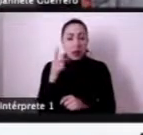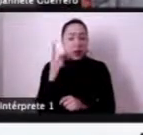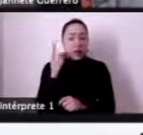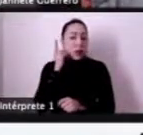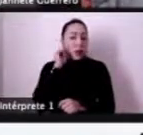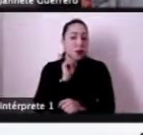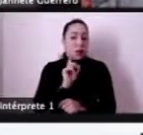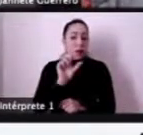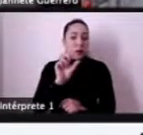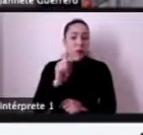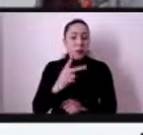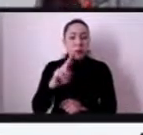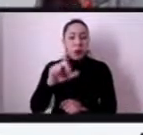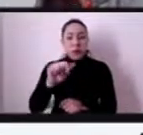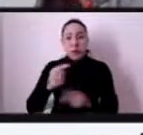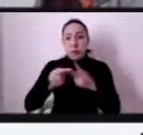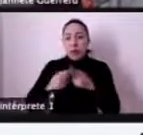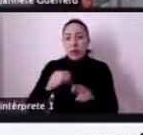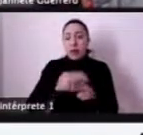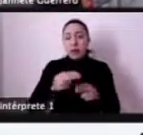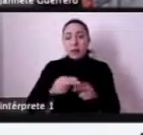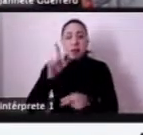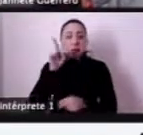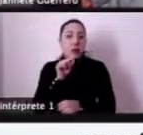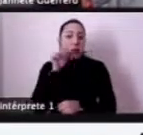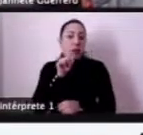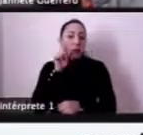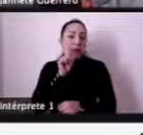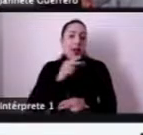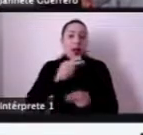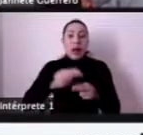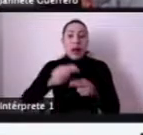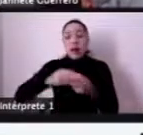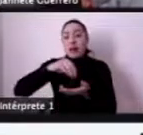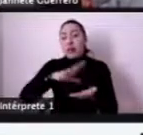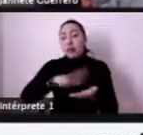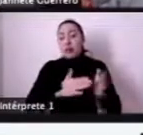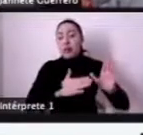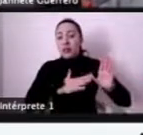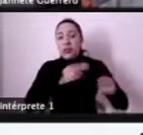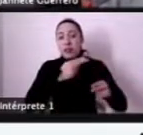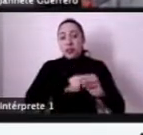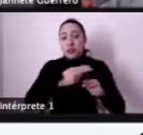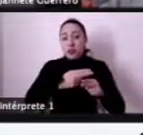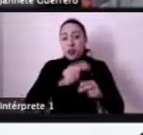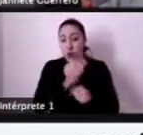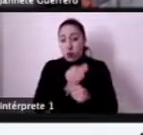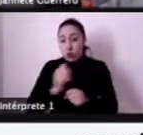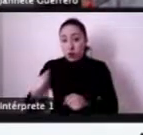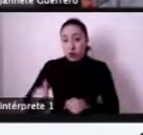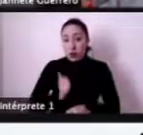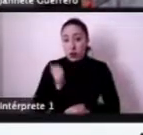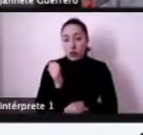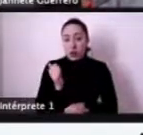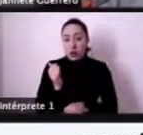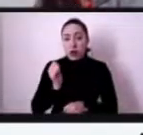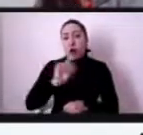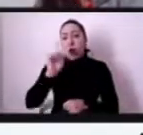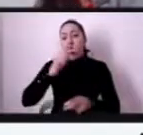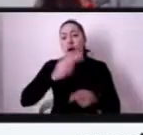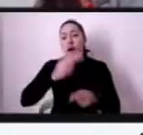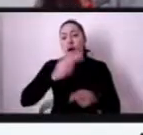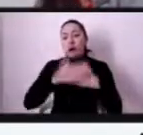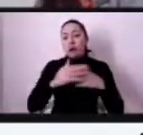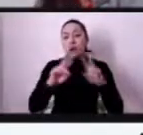de mañana. Sí. ¿Se tomaría la protesta a la suplente? En la próxima sesión. Ah, ok. La del martes.